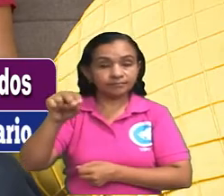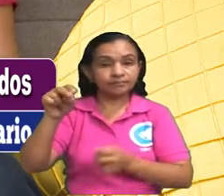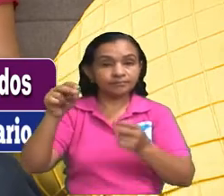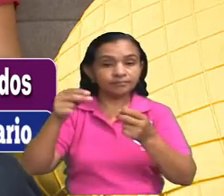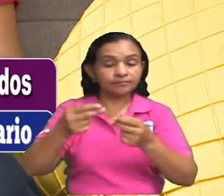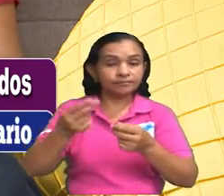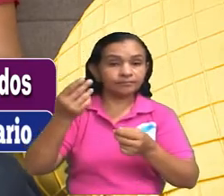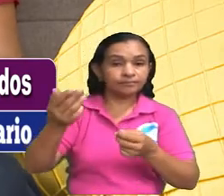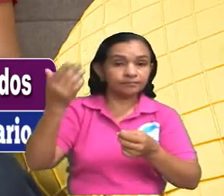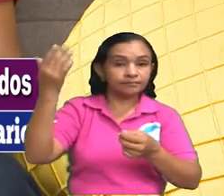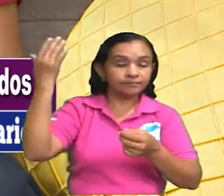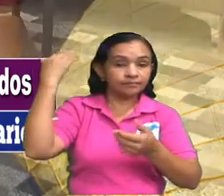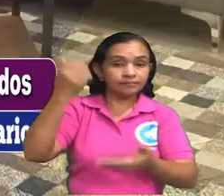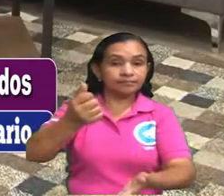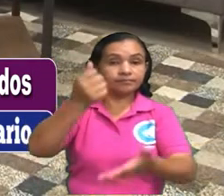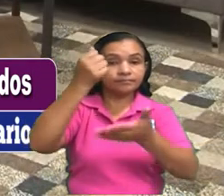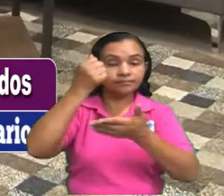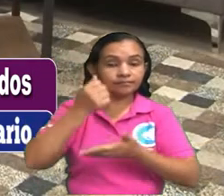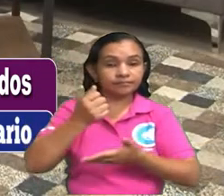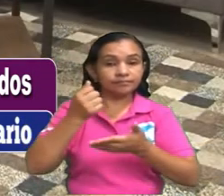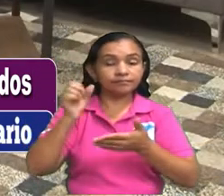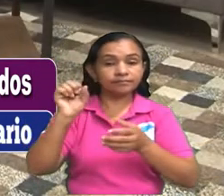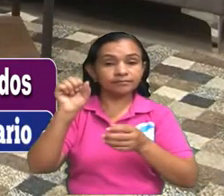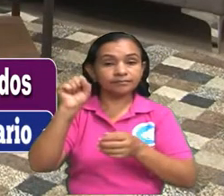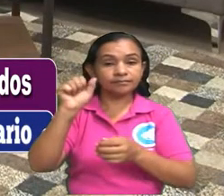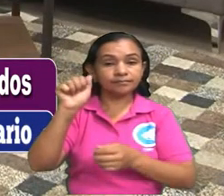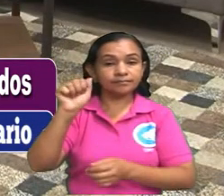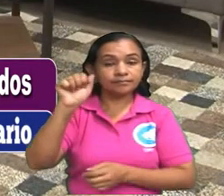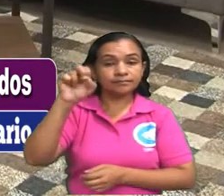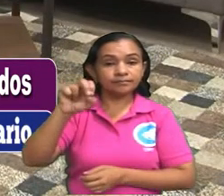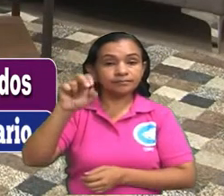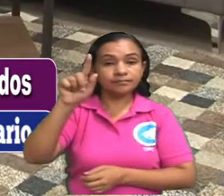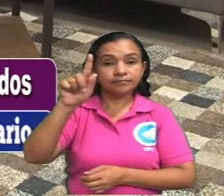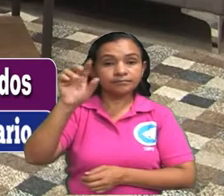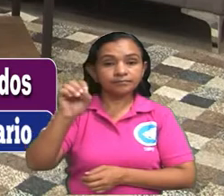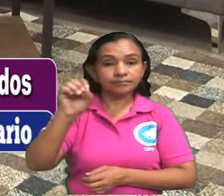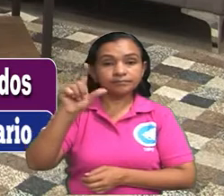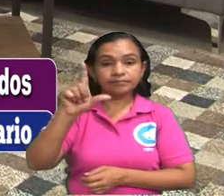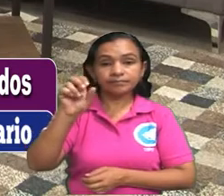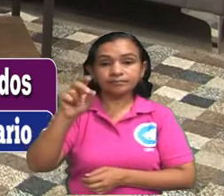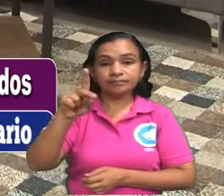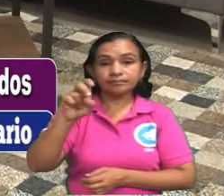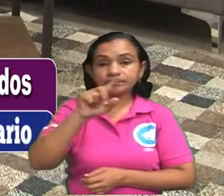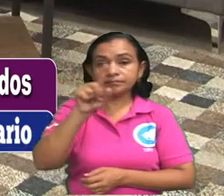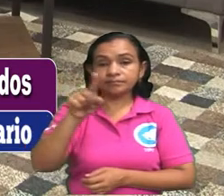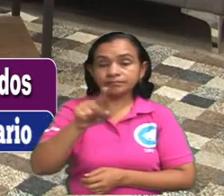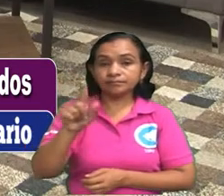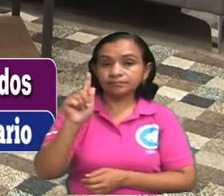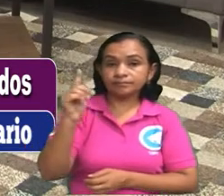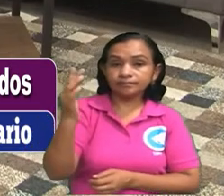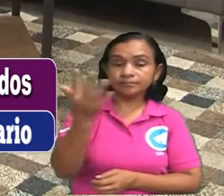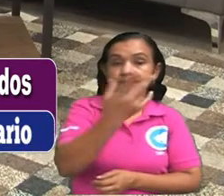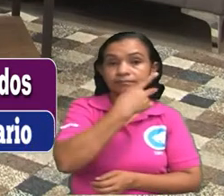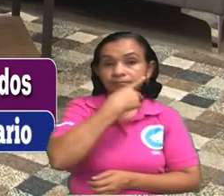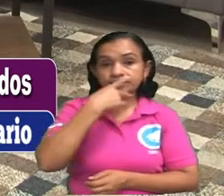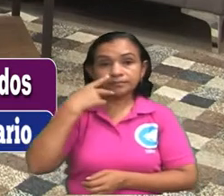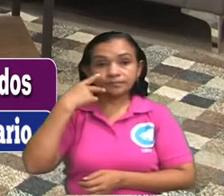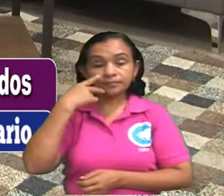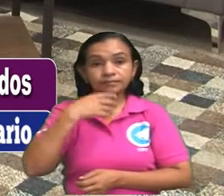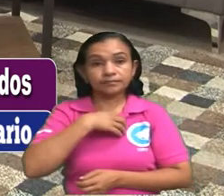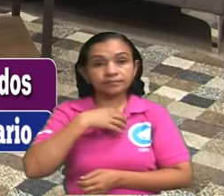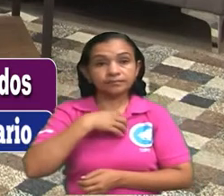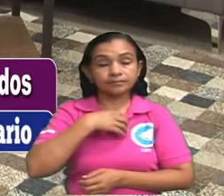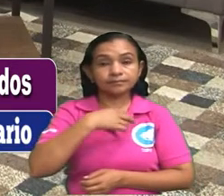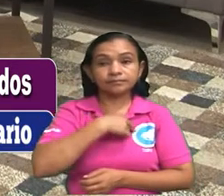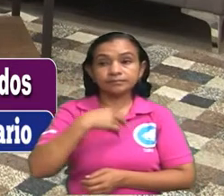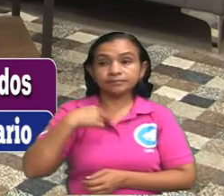herencia con el general Santos López, el coronel Santos López, se vincula directamente con y su papá precisamente también,